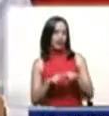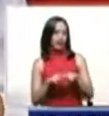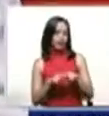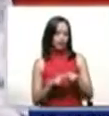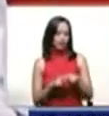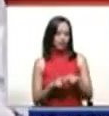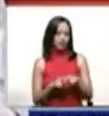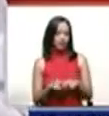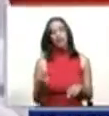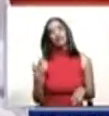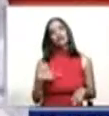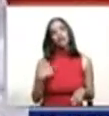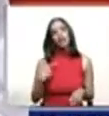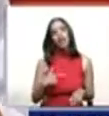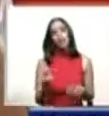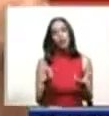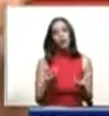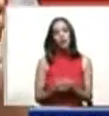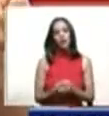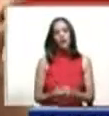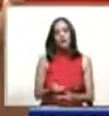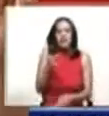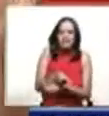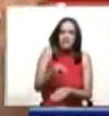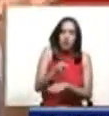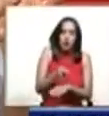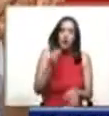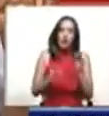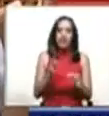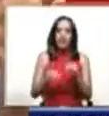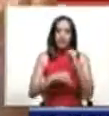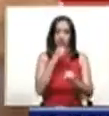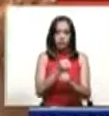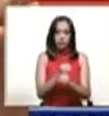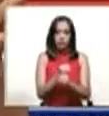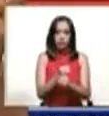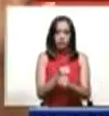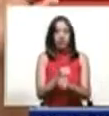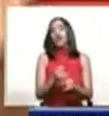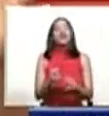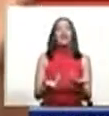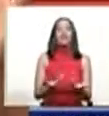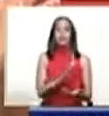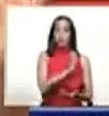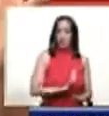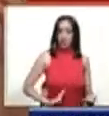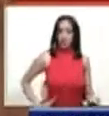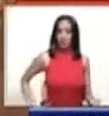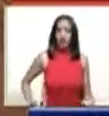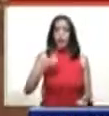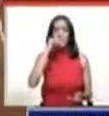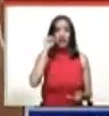primero con una cuestión jurídica a nivel internacional que ellos dicen que ¿cuál? El mandato de Nicolás Maduro, este mandato ni